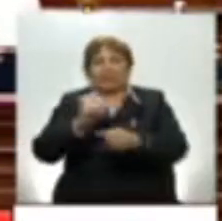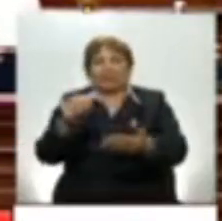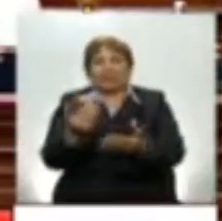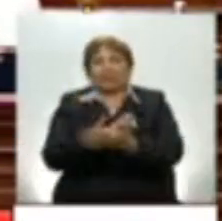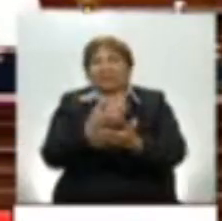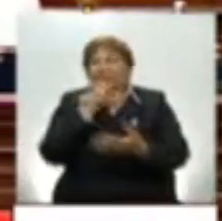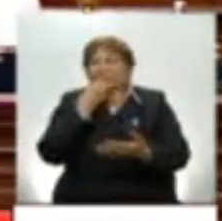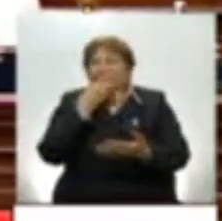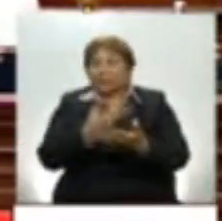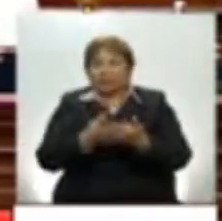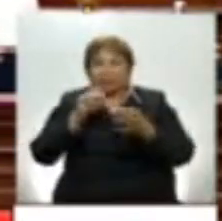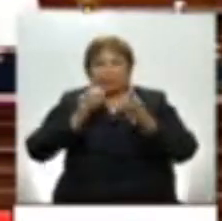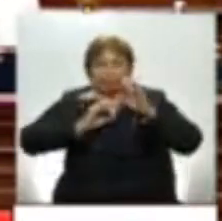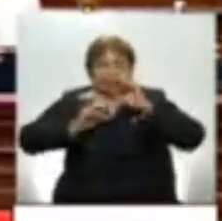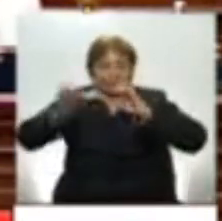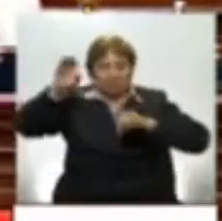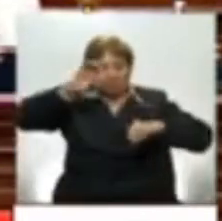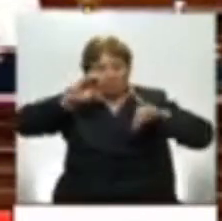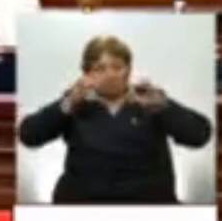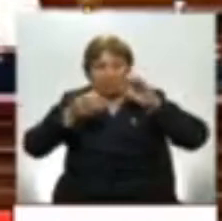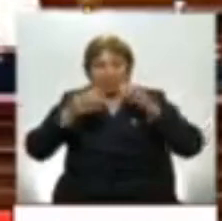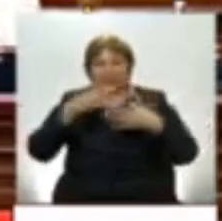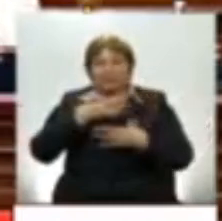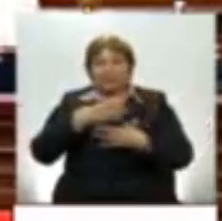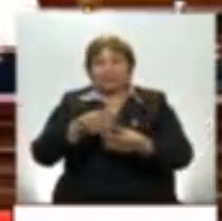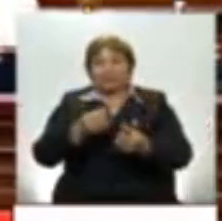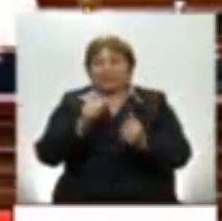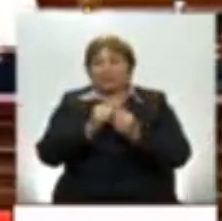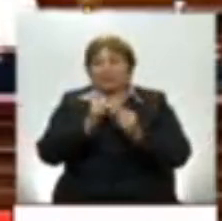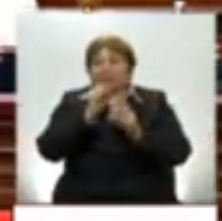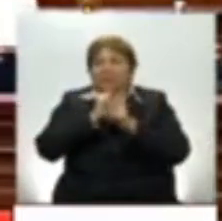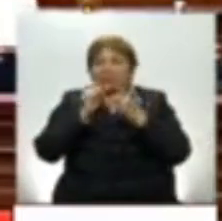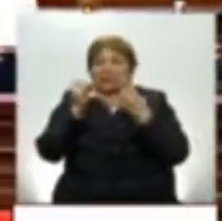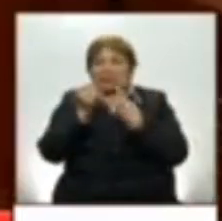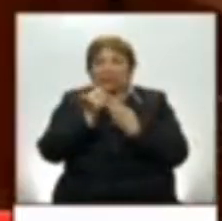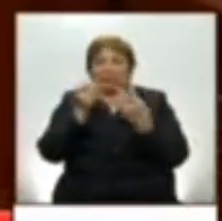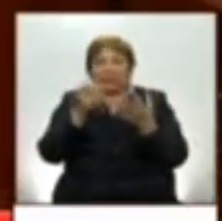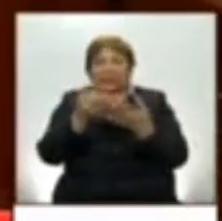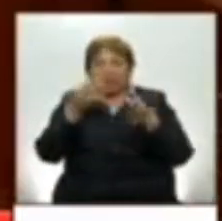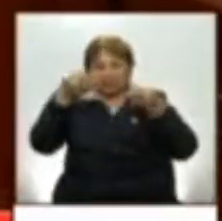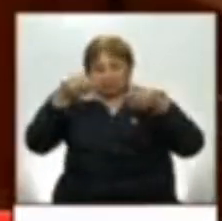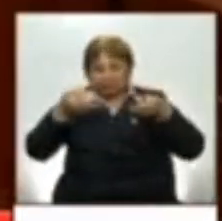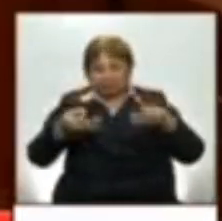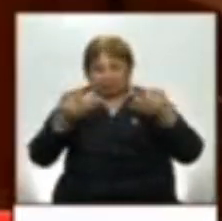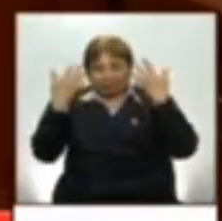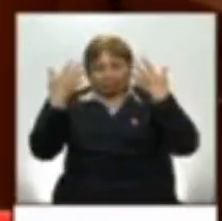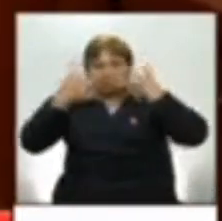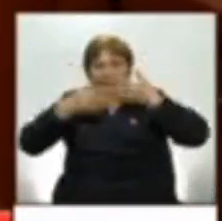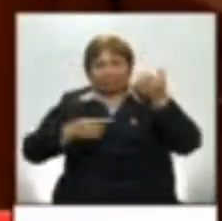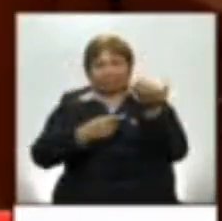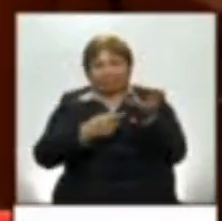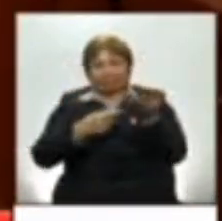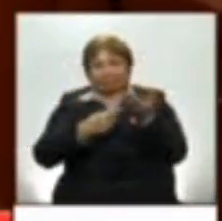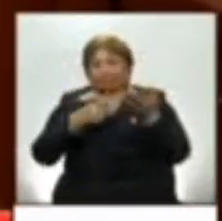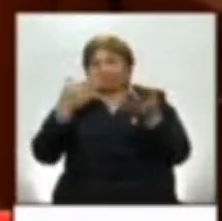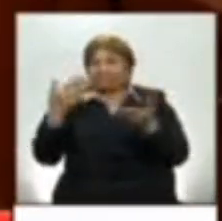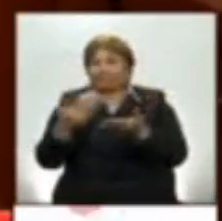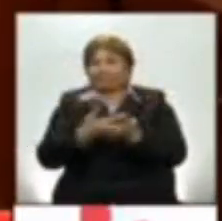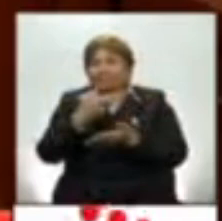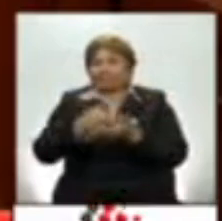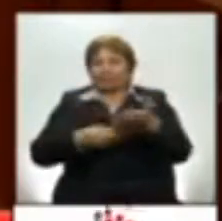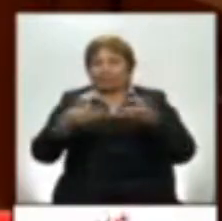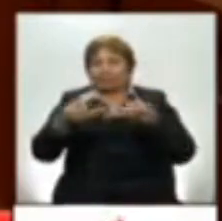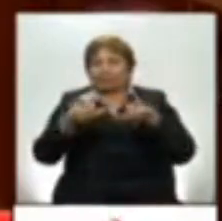sino un método científico aplicado al interés social acorde a nuestra realidad tecnológica, por una